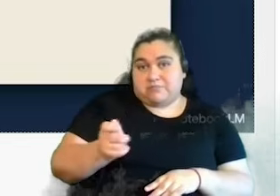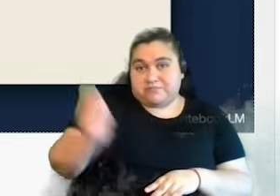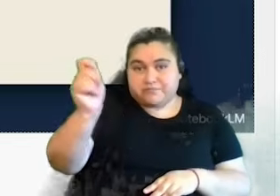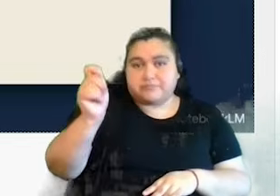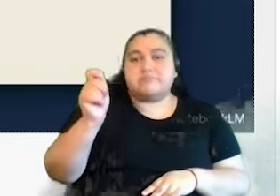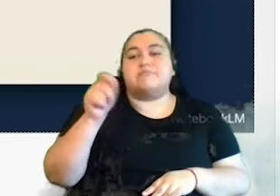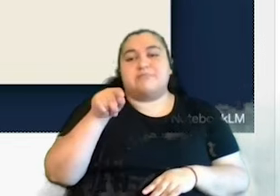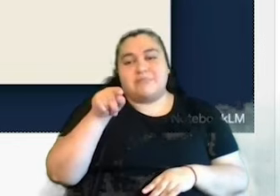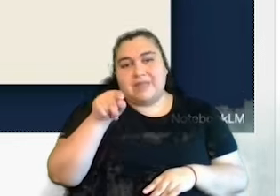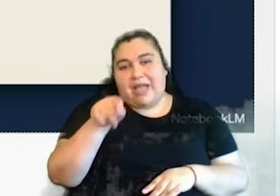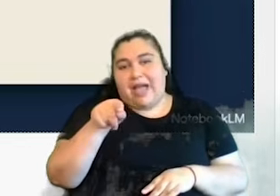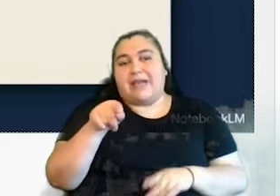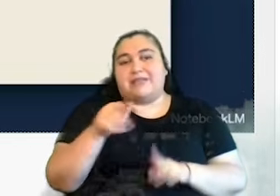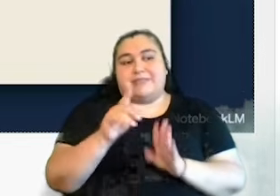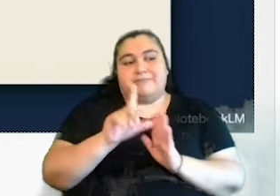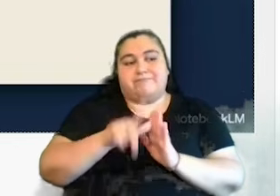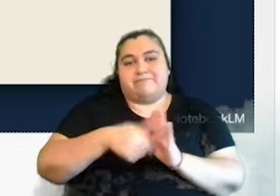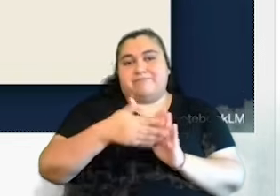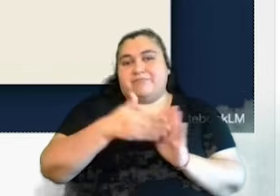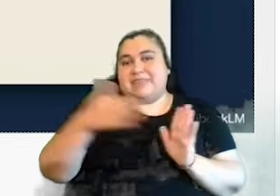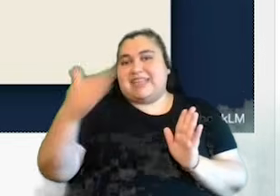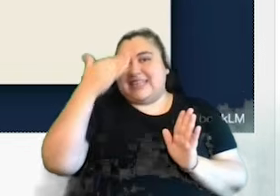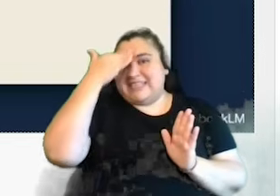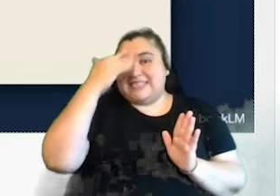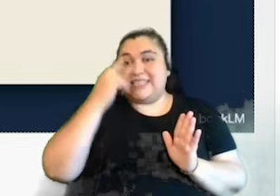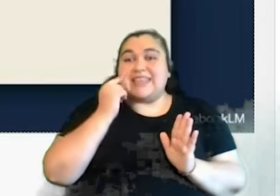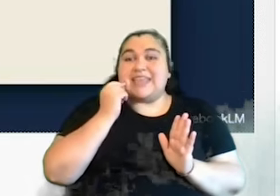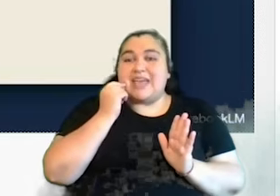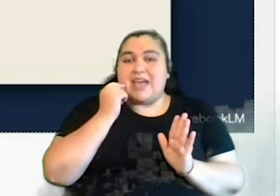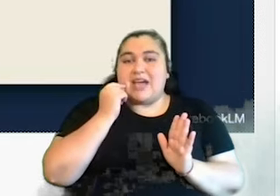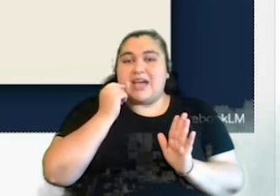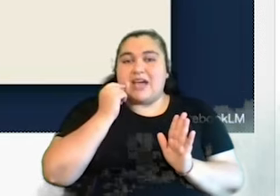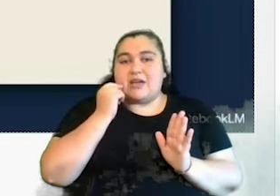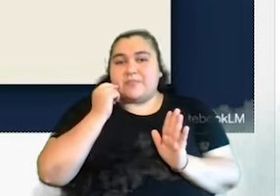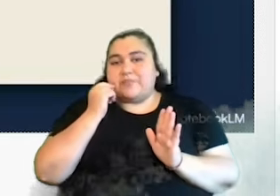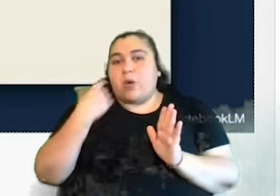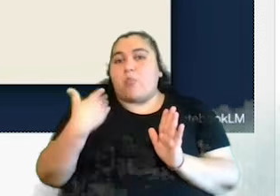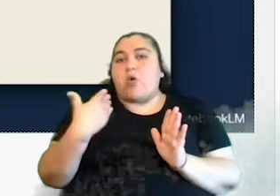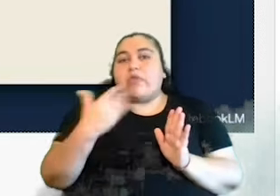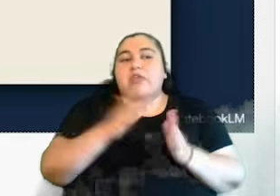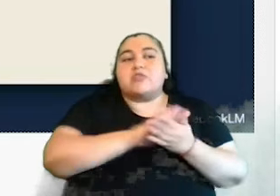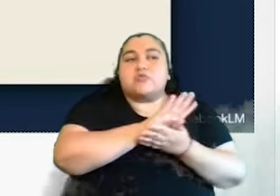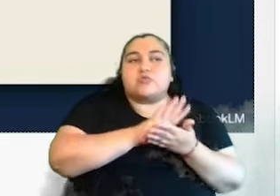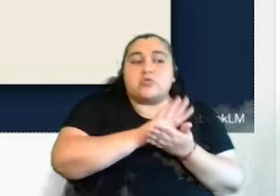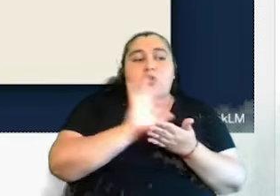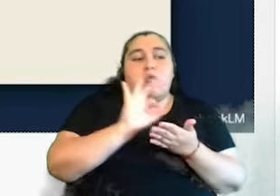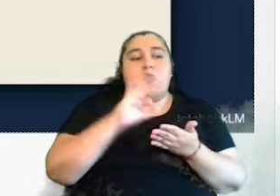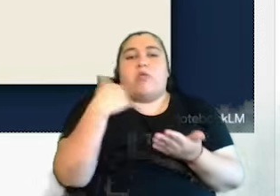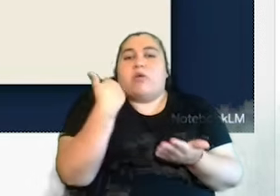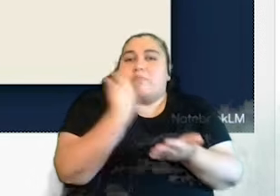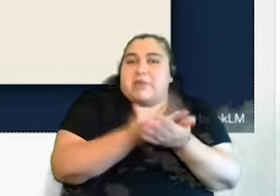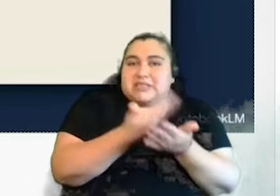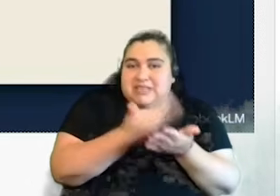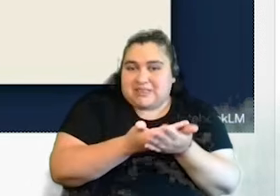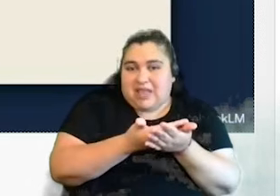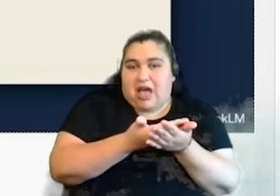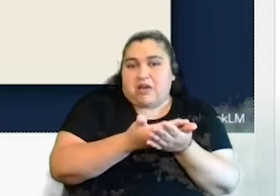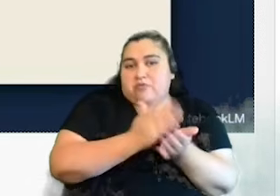que en el término de 15 días puede rectificar o puede presentar un